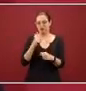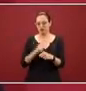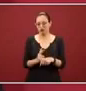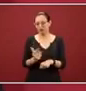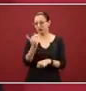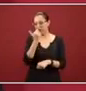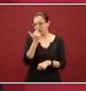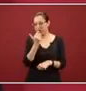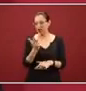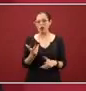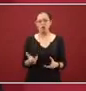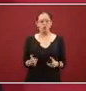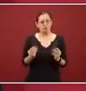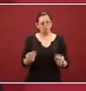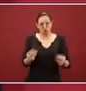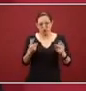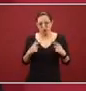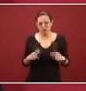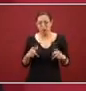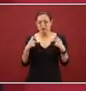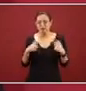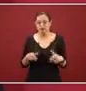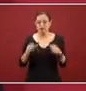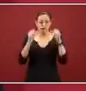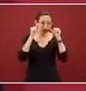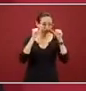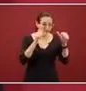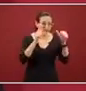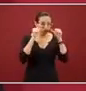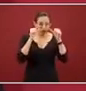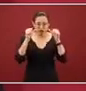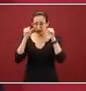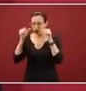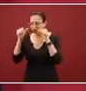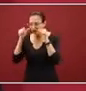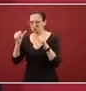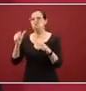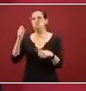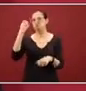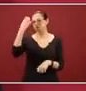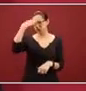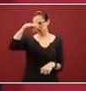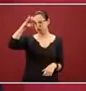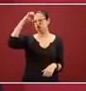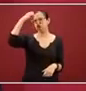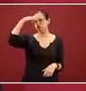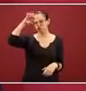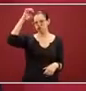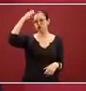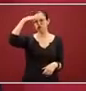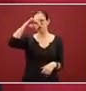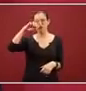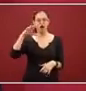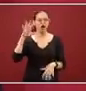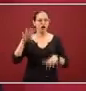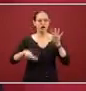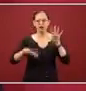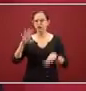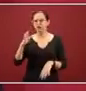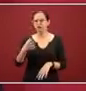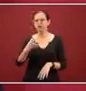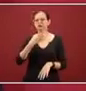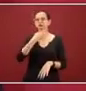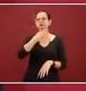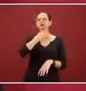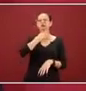una enorme cantidad de casos y que han enfrentado en ocasiones el sobrecupo y han